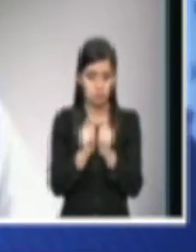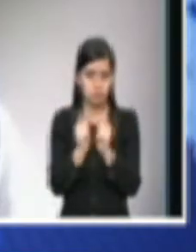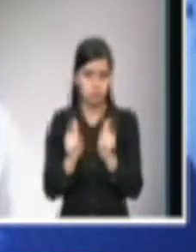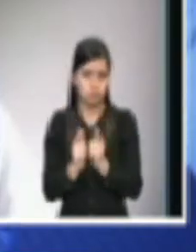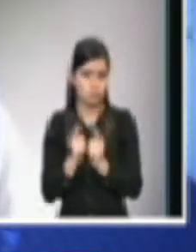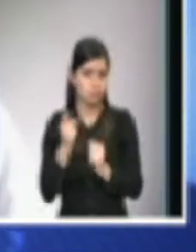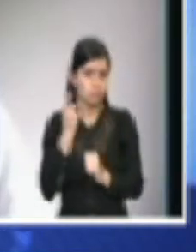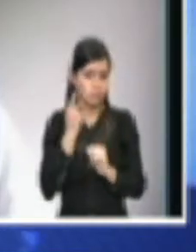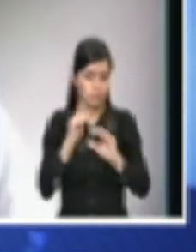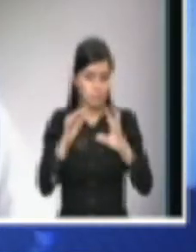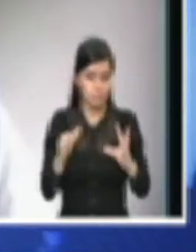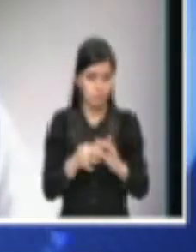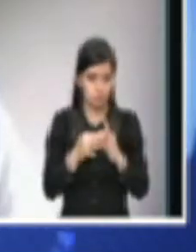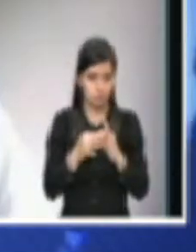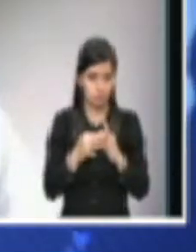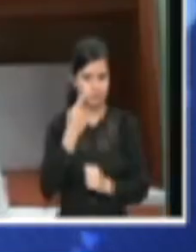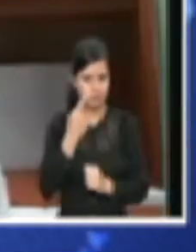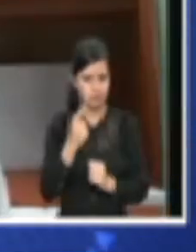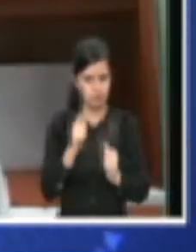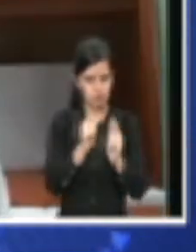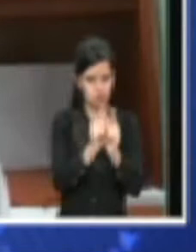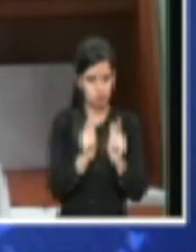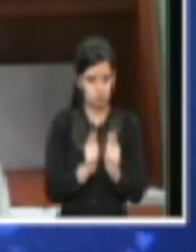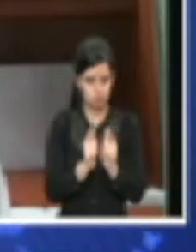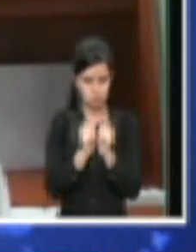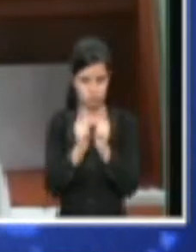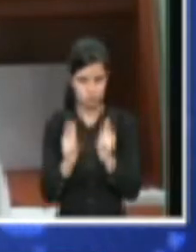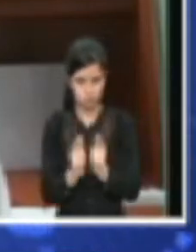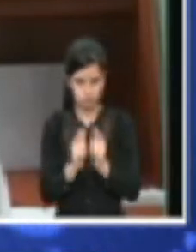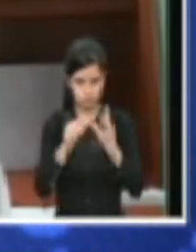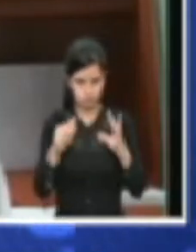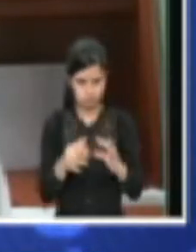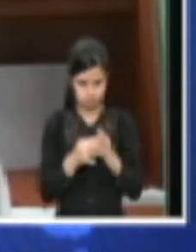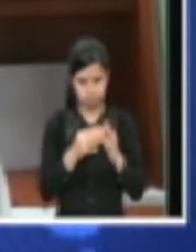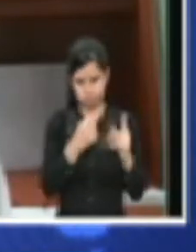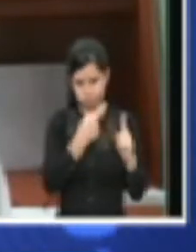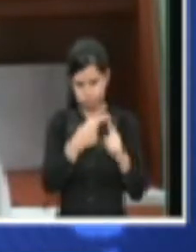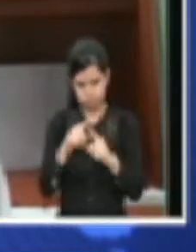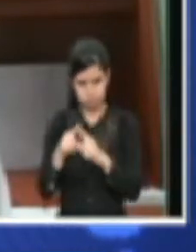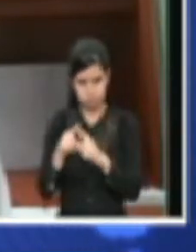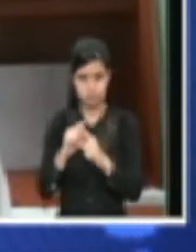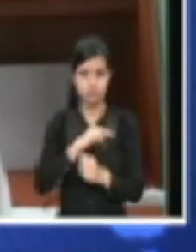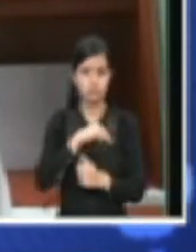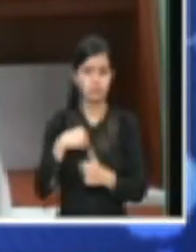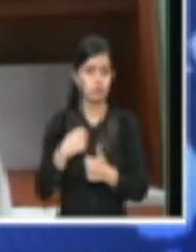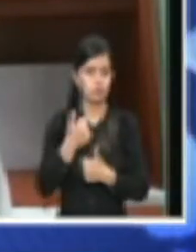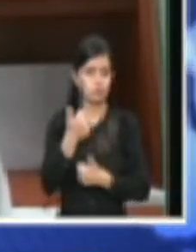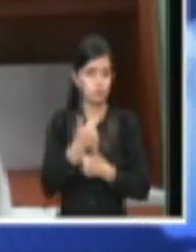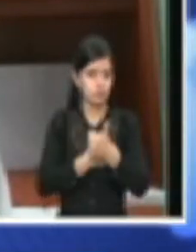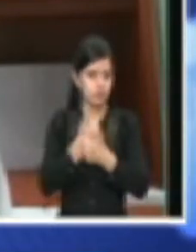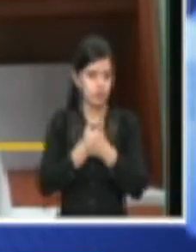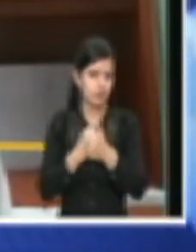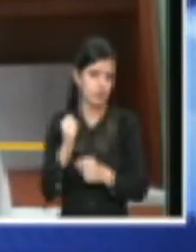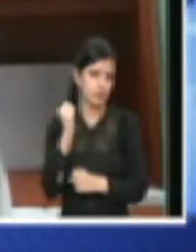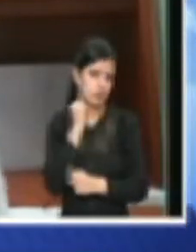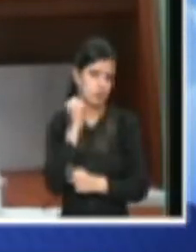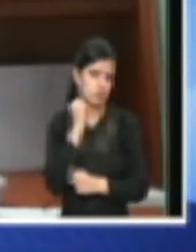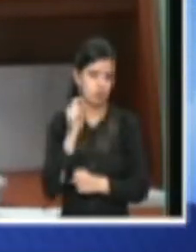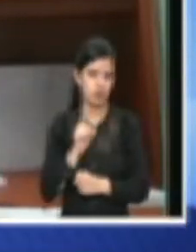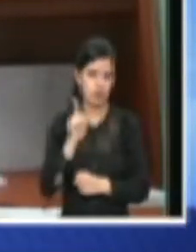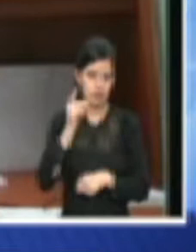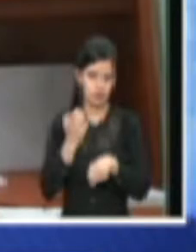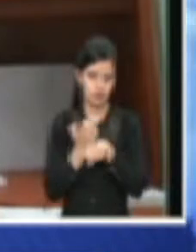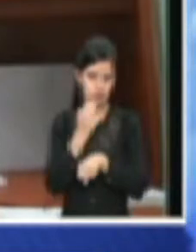había dicho, decir, sí violaron la ley, sí son precandidatos, así lo estipula la ley, ustedes se pueden llamar como quieran, pero